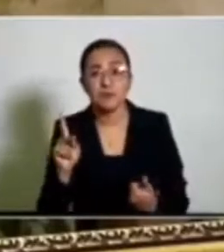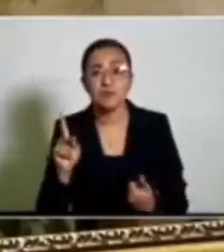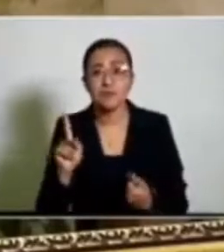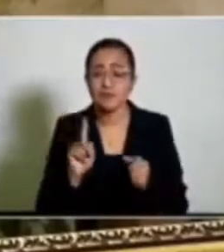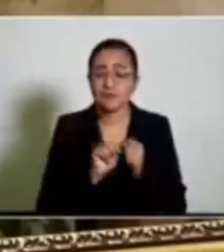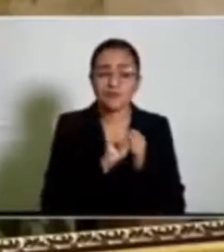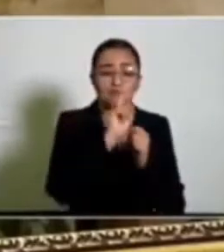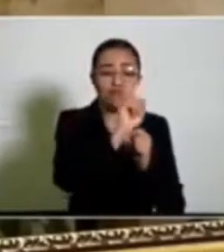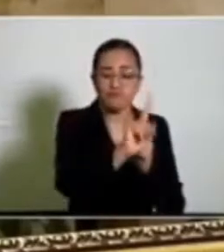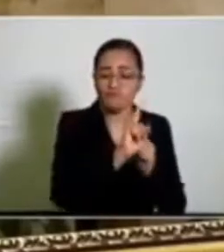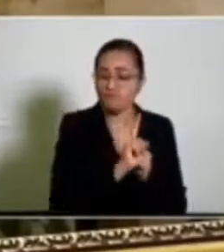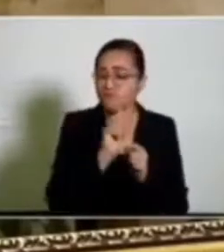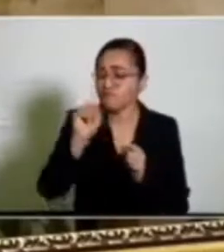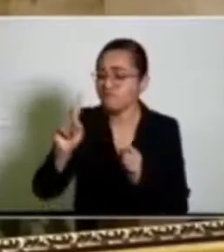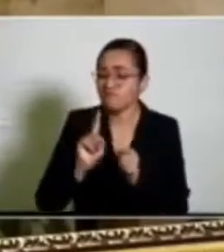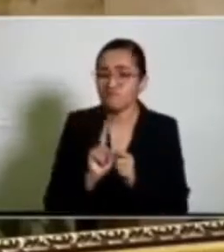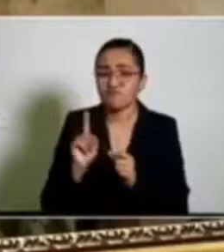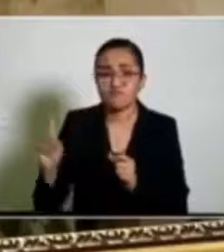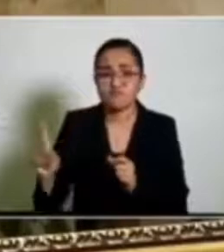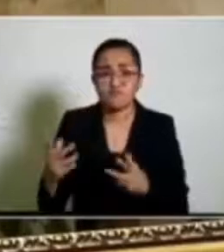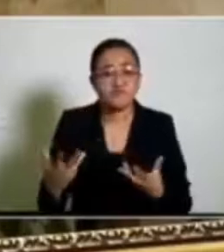distancia.